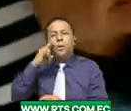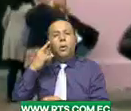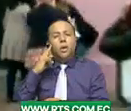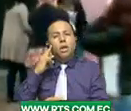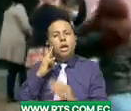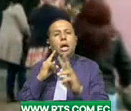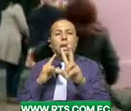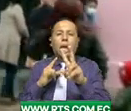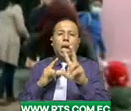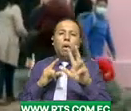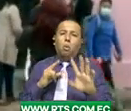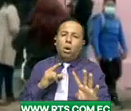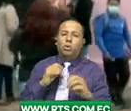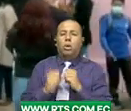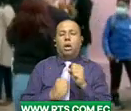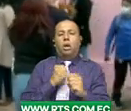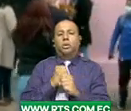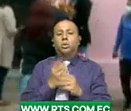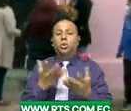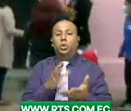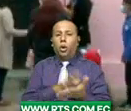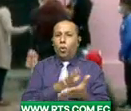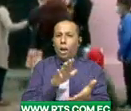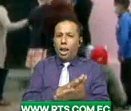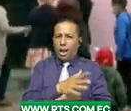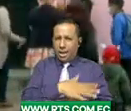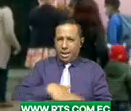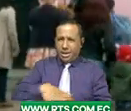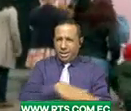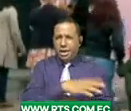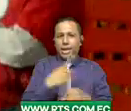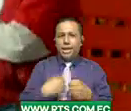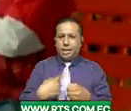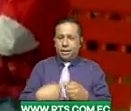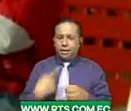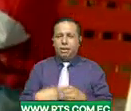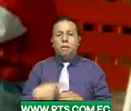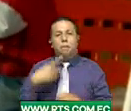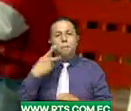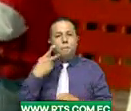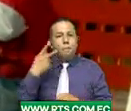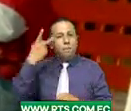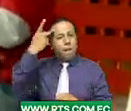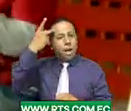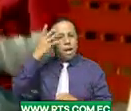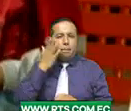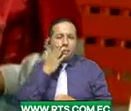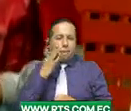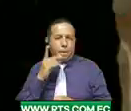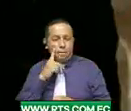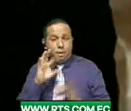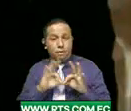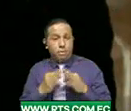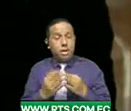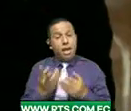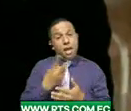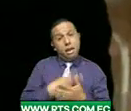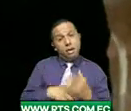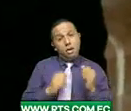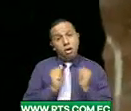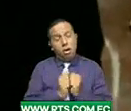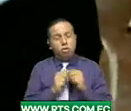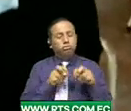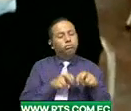años. En el Centro de Educación Inicial María Montessori de Quito, los padres o madres de familia se sentaron junto a sus